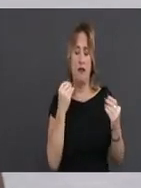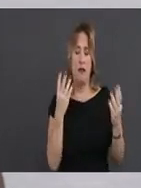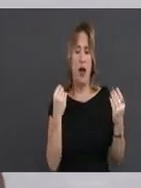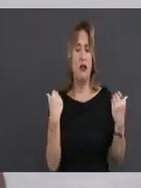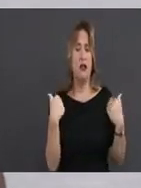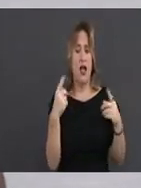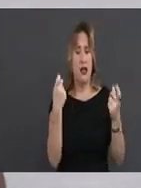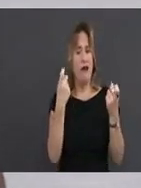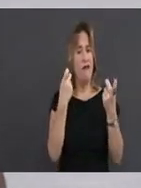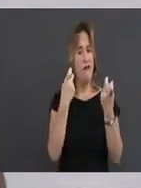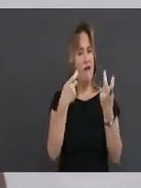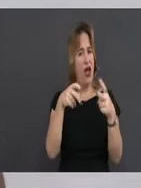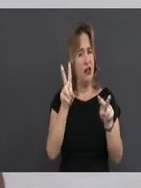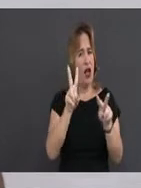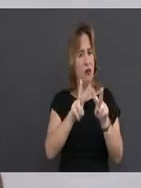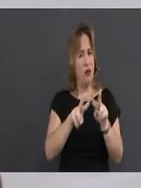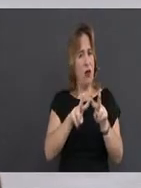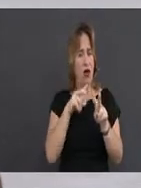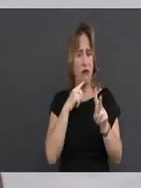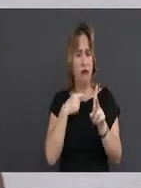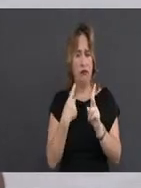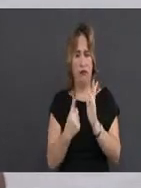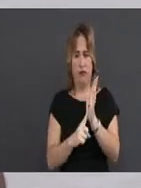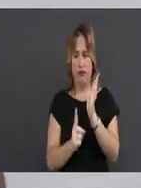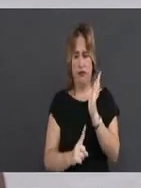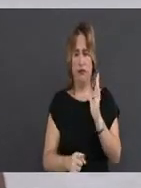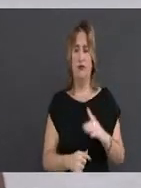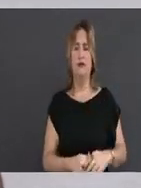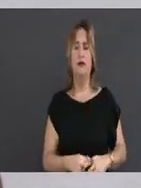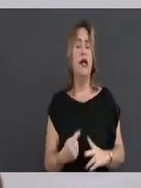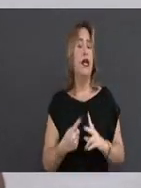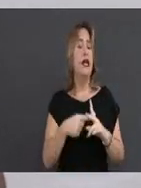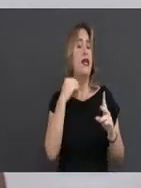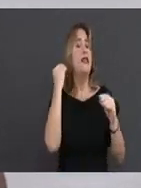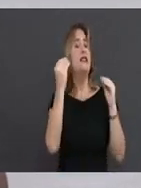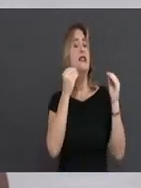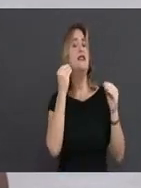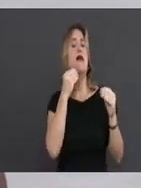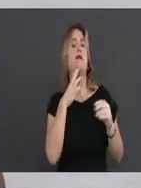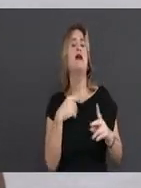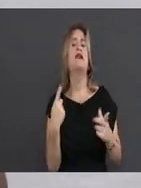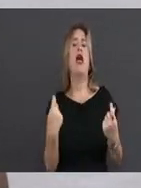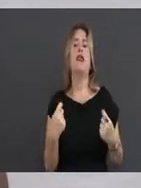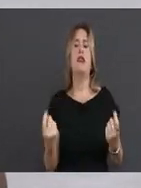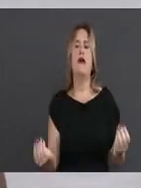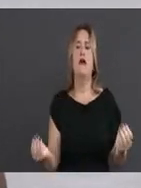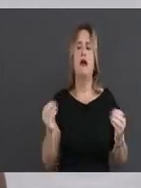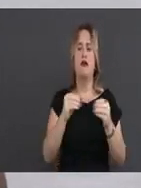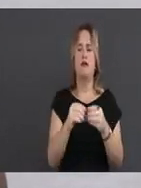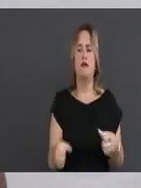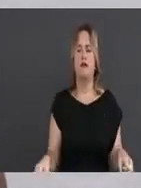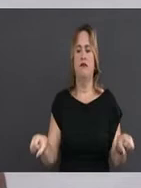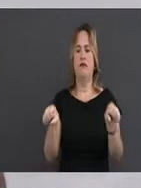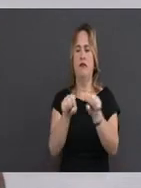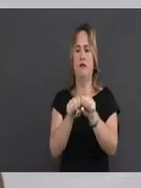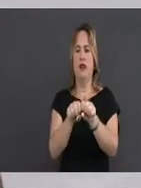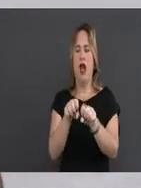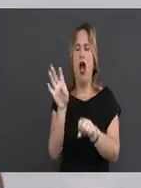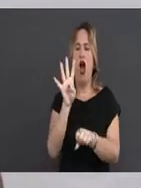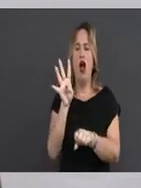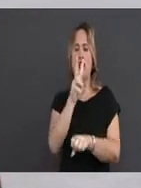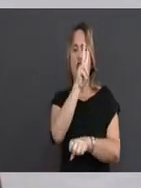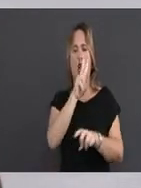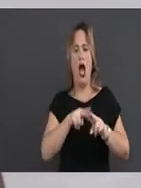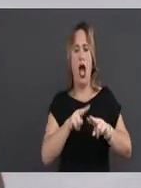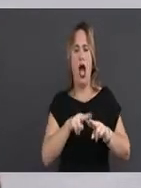bastante poca la disponibilidad. Se prevé que debe incorporar ese sistema la máquina 8 de Mariel,